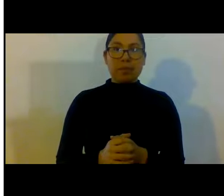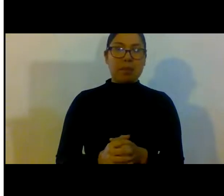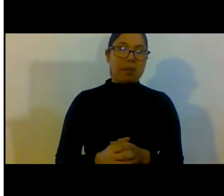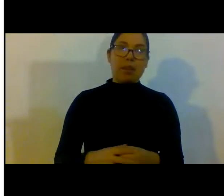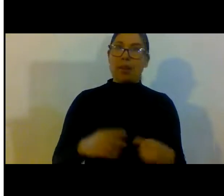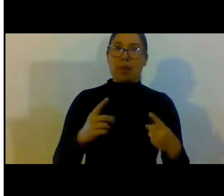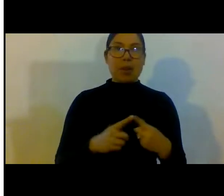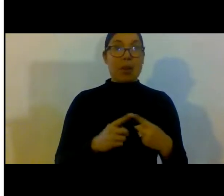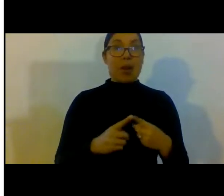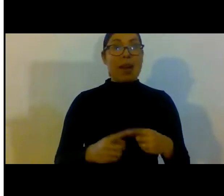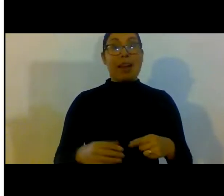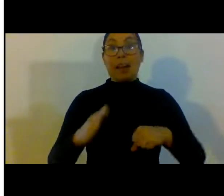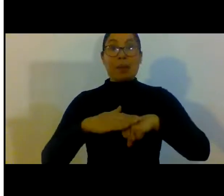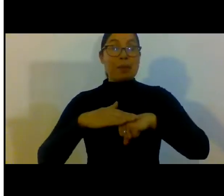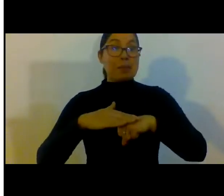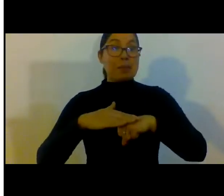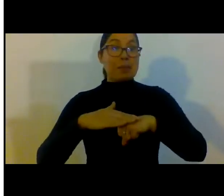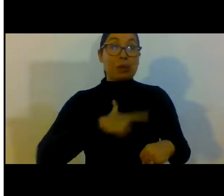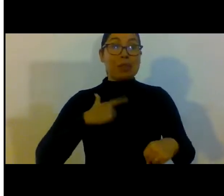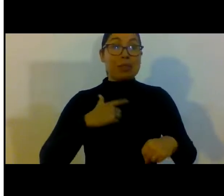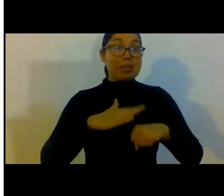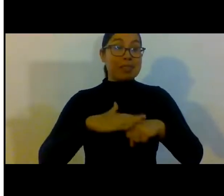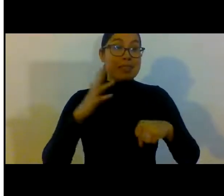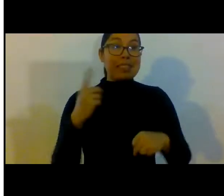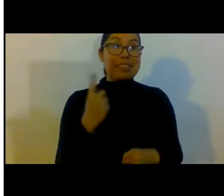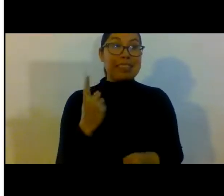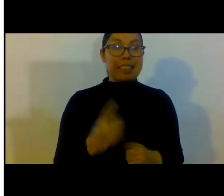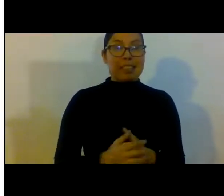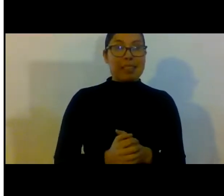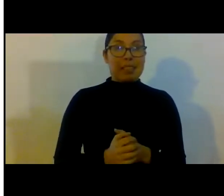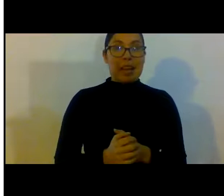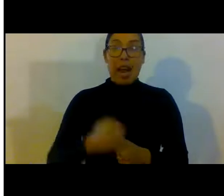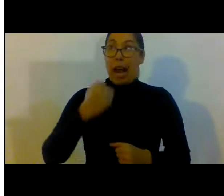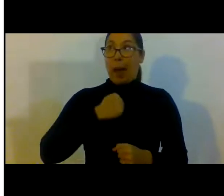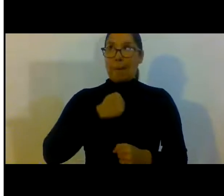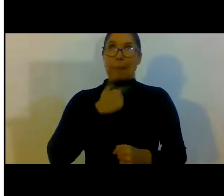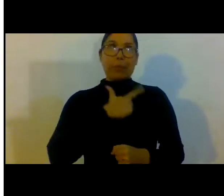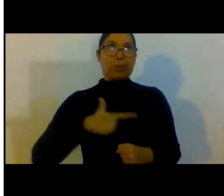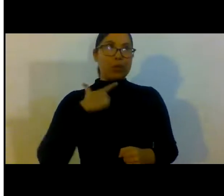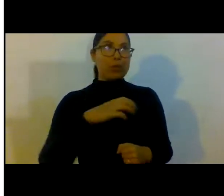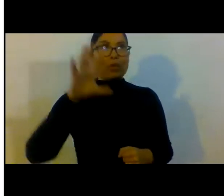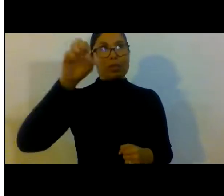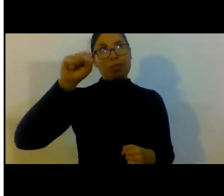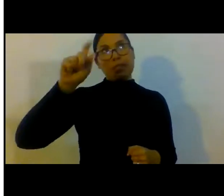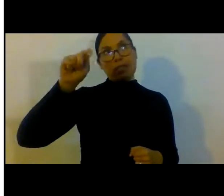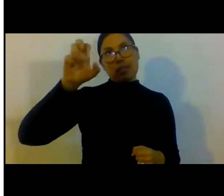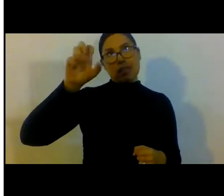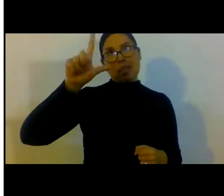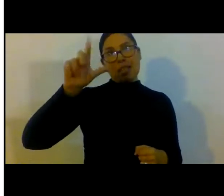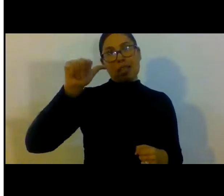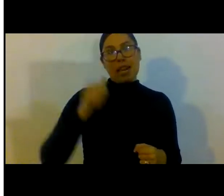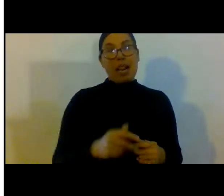decir, ah, a mí me gustó que Estela dijo, o sea, que Estela habló. Sí, a mí no me gustó lo que hacía tal vez el tío